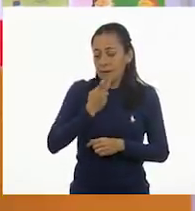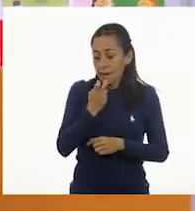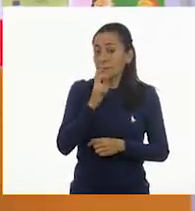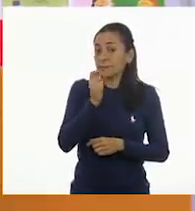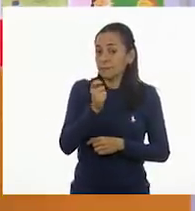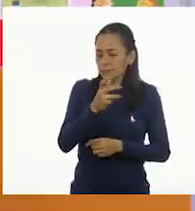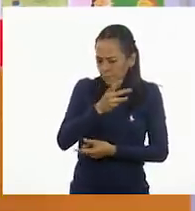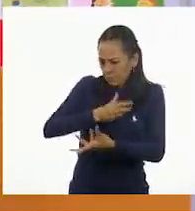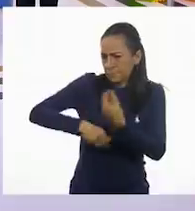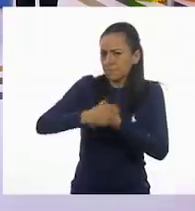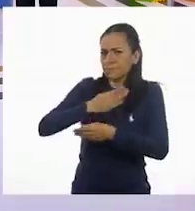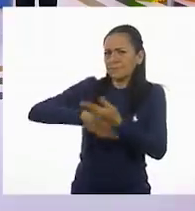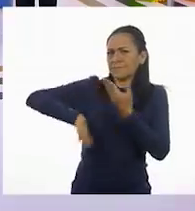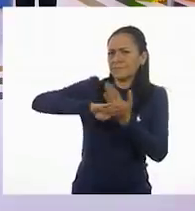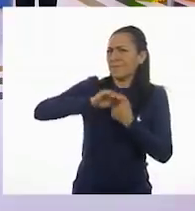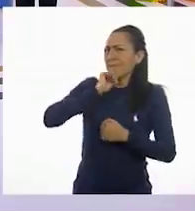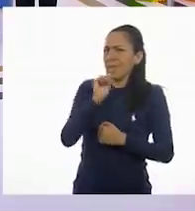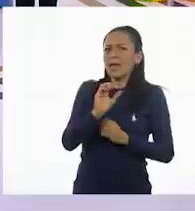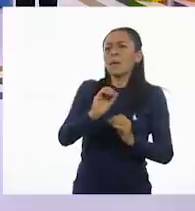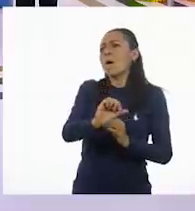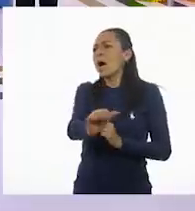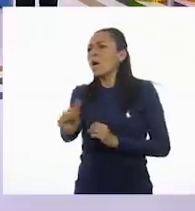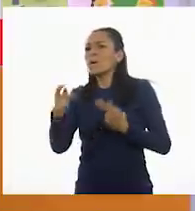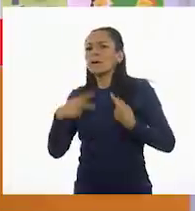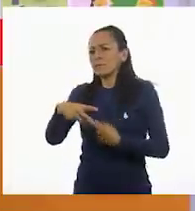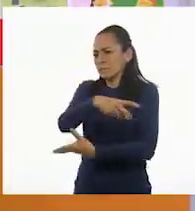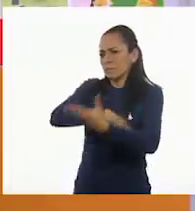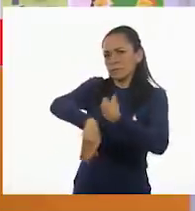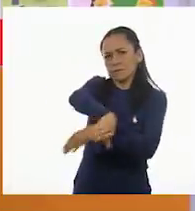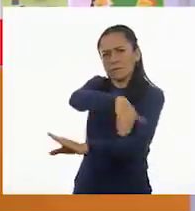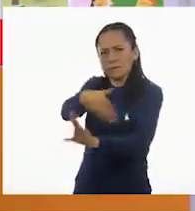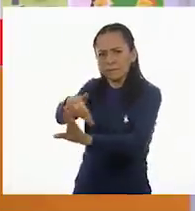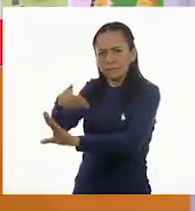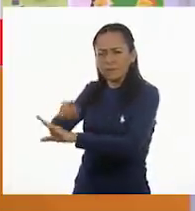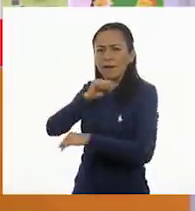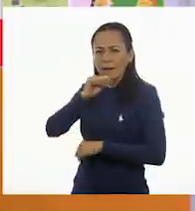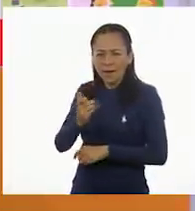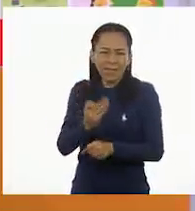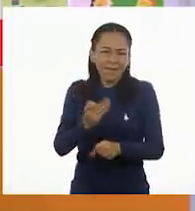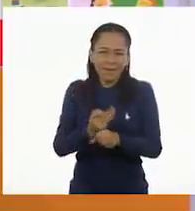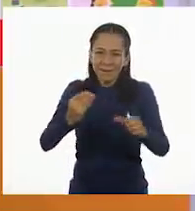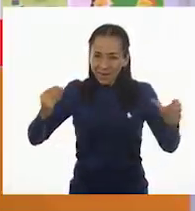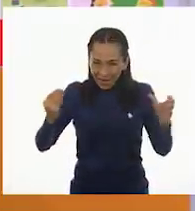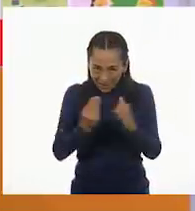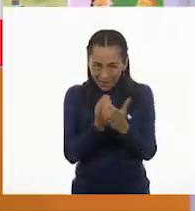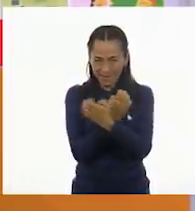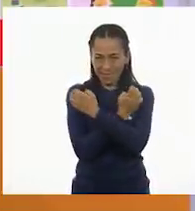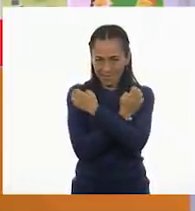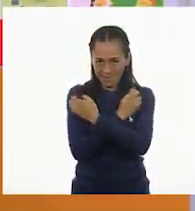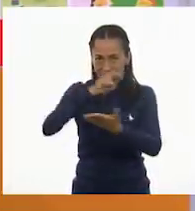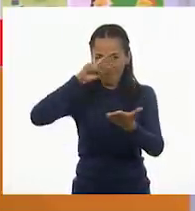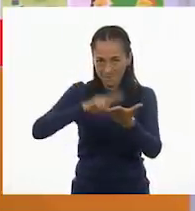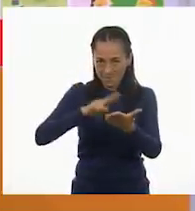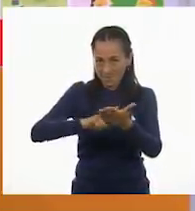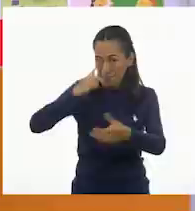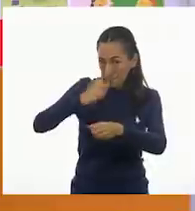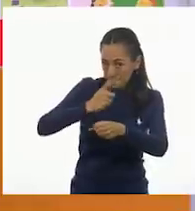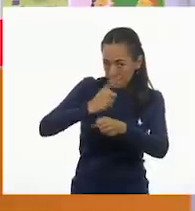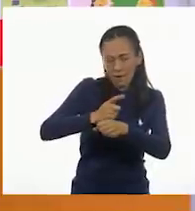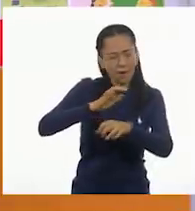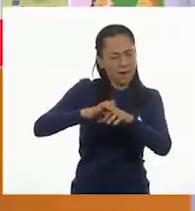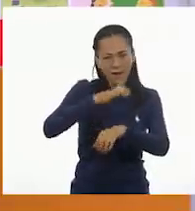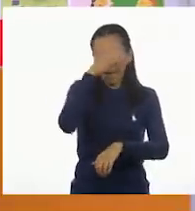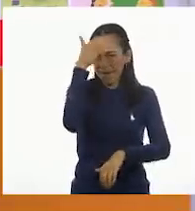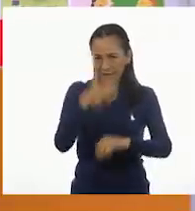otras personas más. Con esto llegamos al final de nuestra clase de formación cívica y ética primer grado. Me da